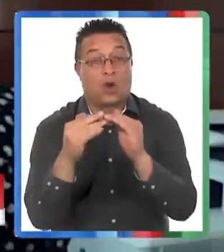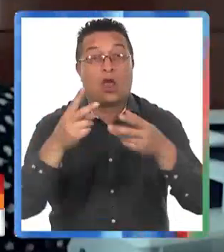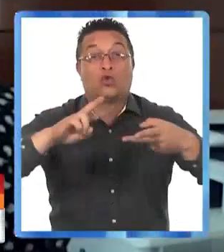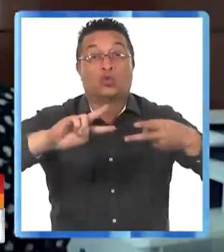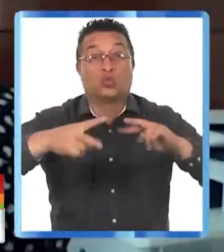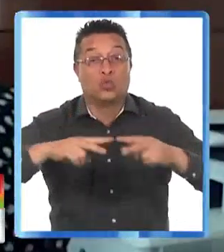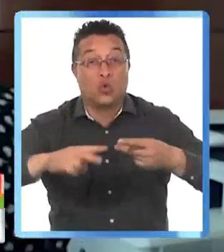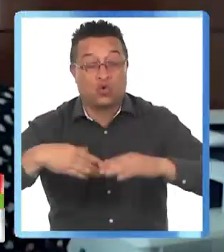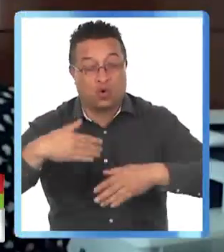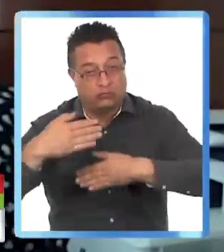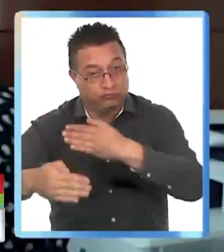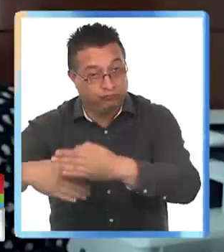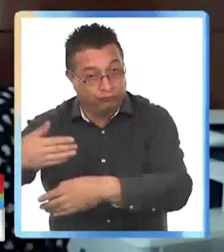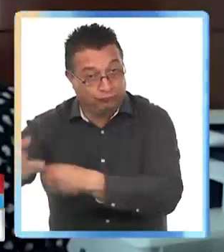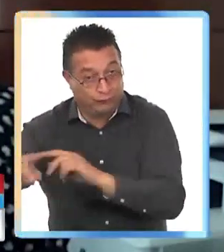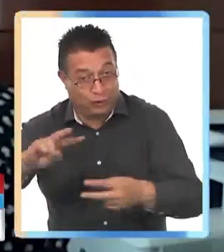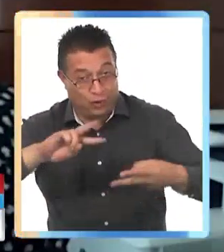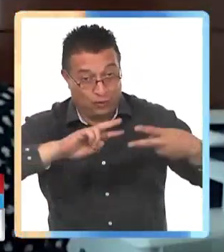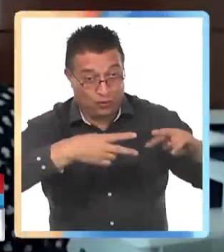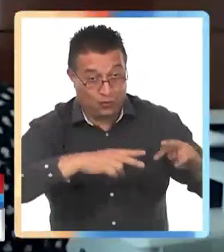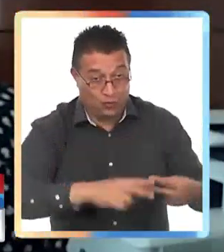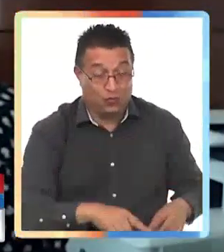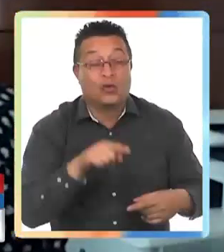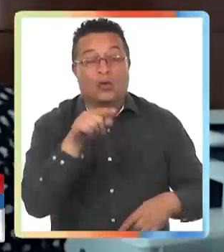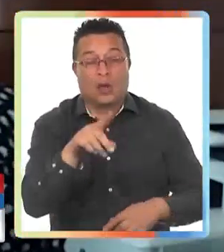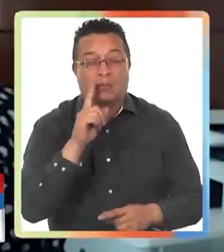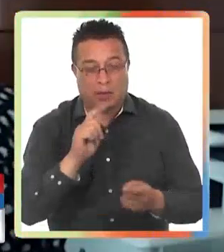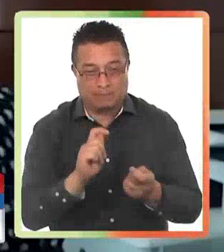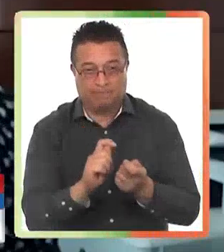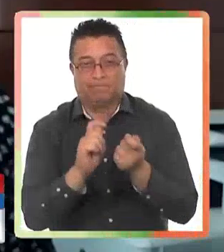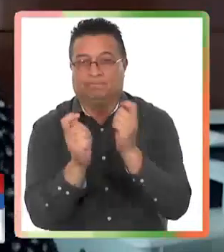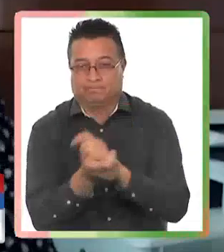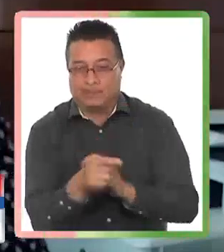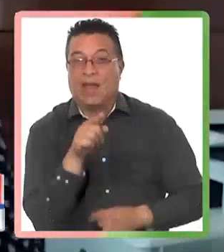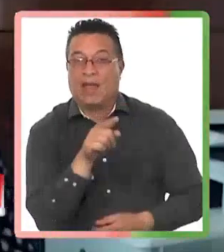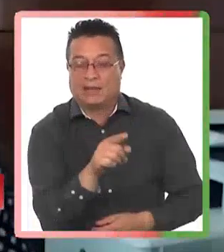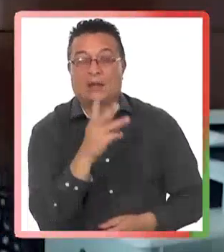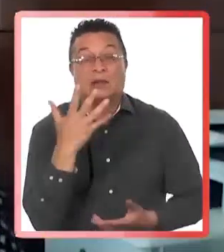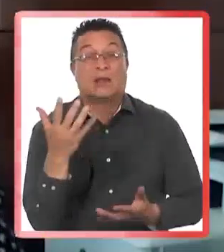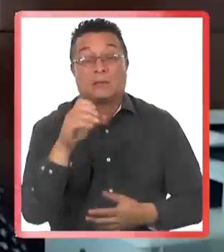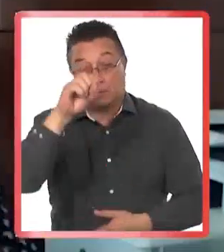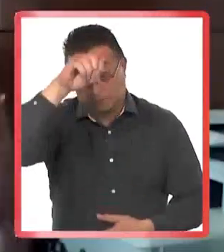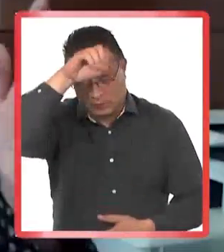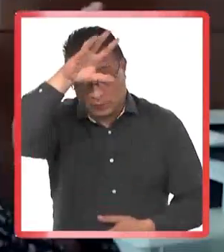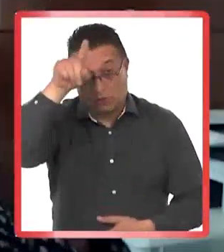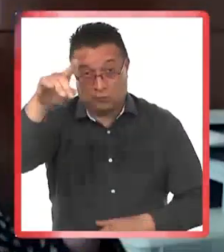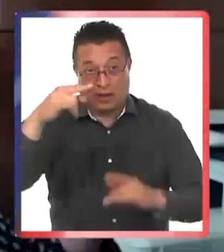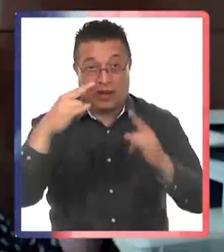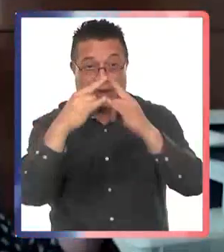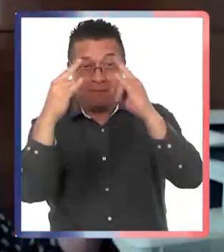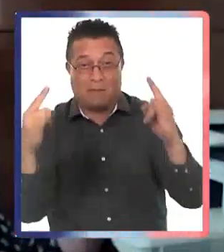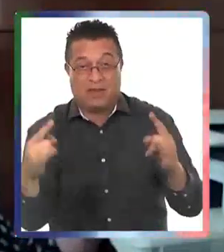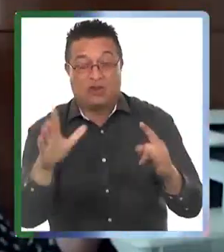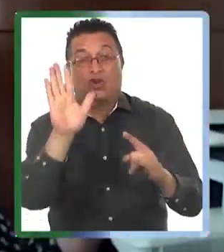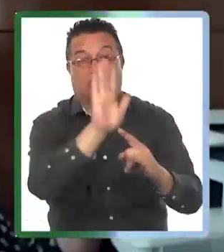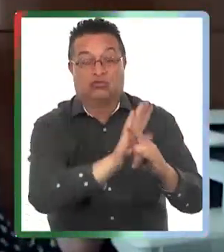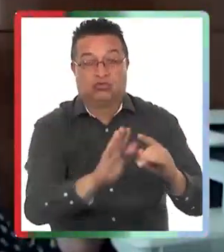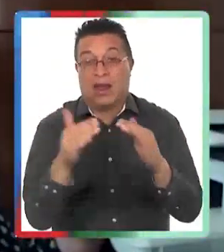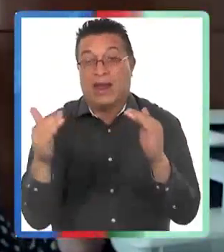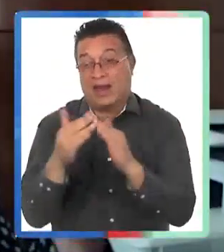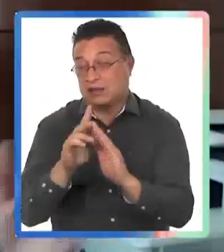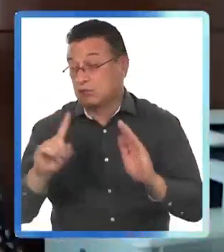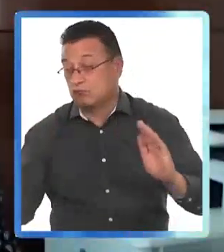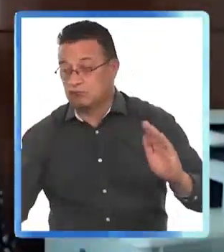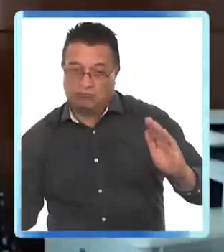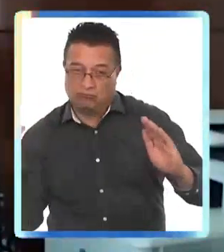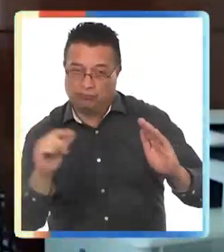turnos continuos, lo que se incorporó fue una adaptabilidad. ¿Qué pasa? Que el minero está en el campamento, usualmente fuera del